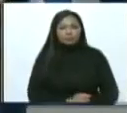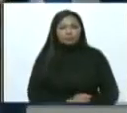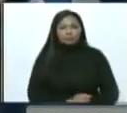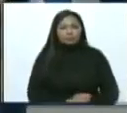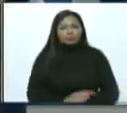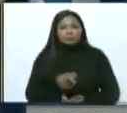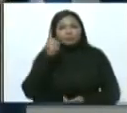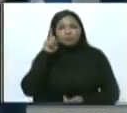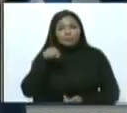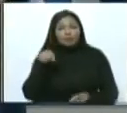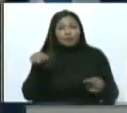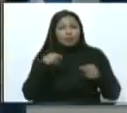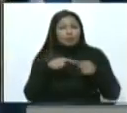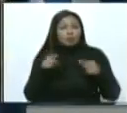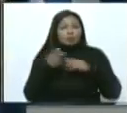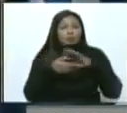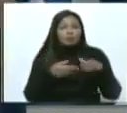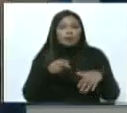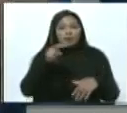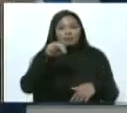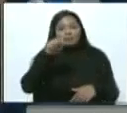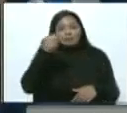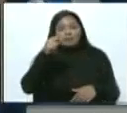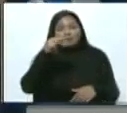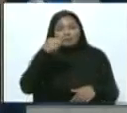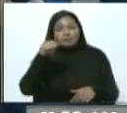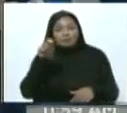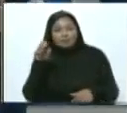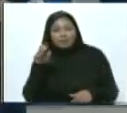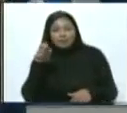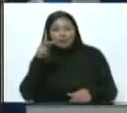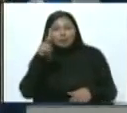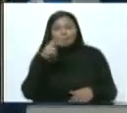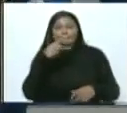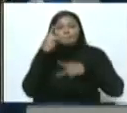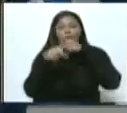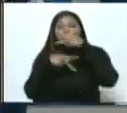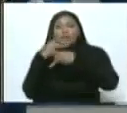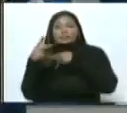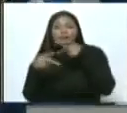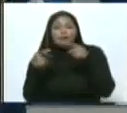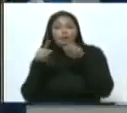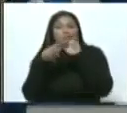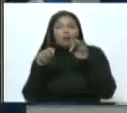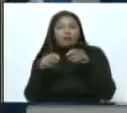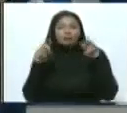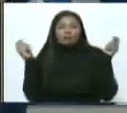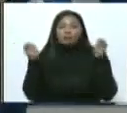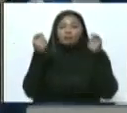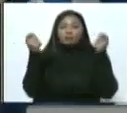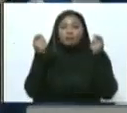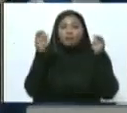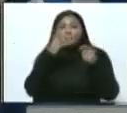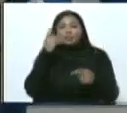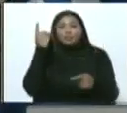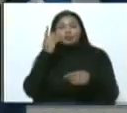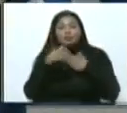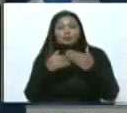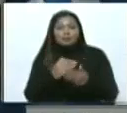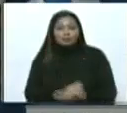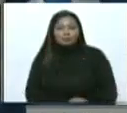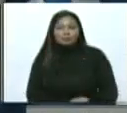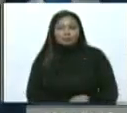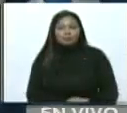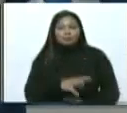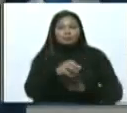También está el escándalo de la ñeñe política, los que financiaron la campaña de Duque. La compra de votos